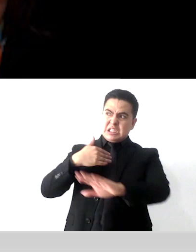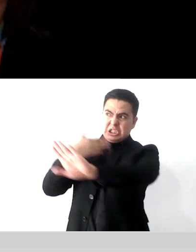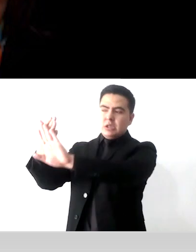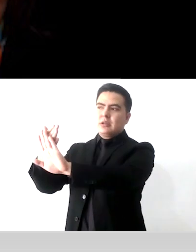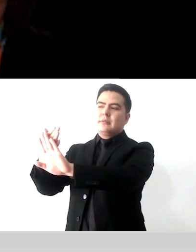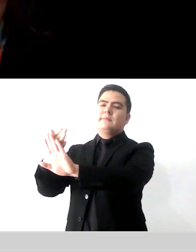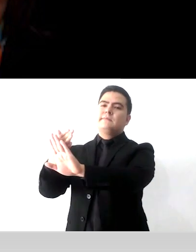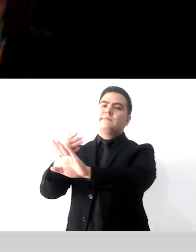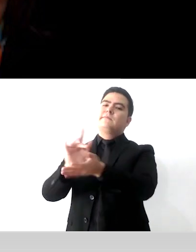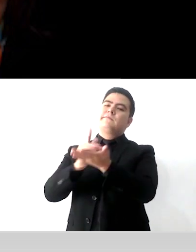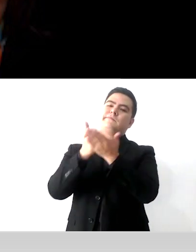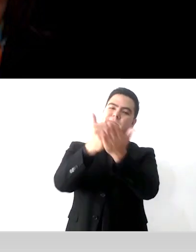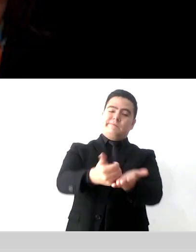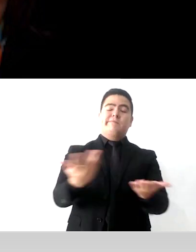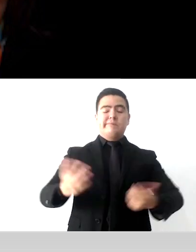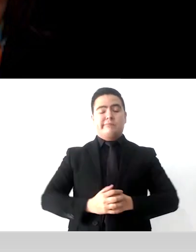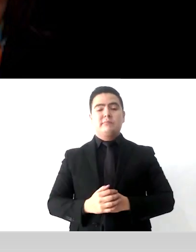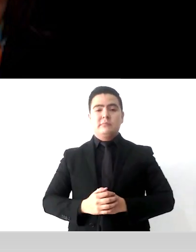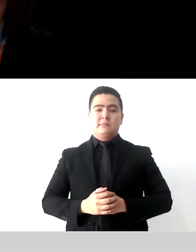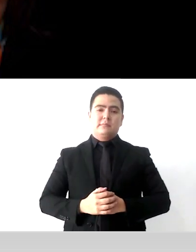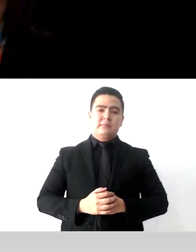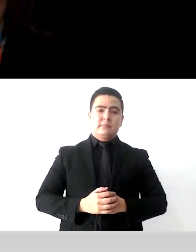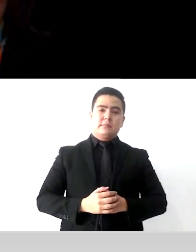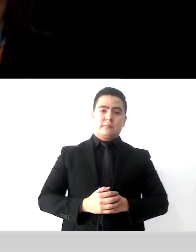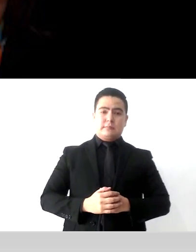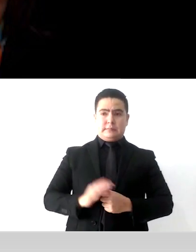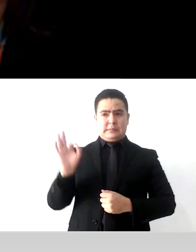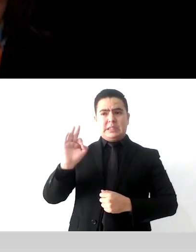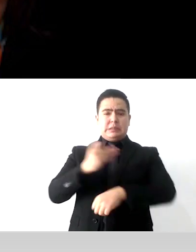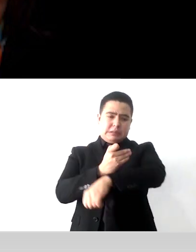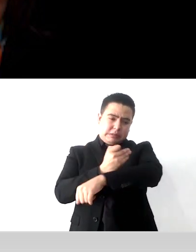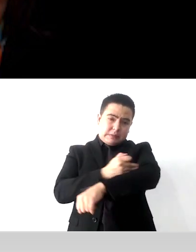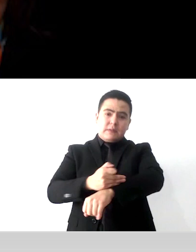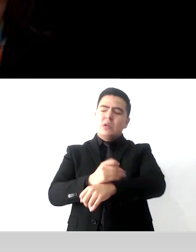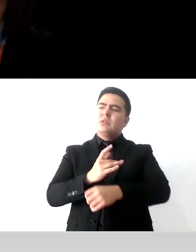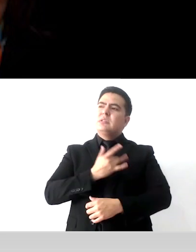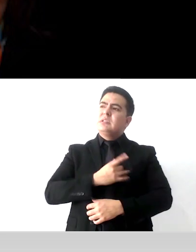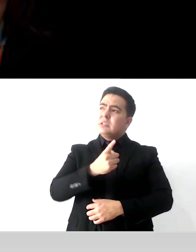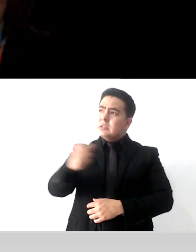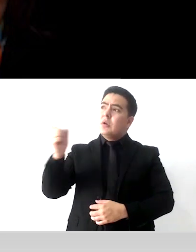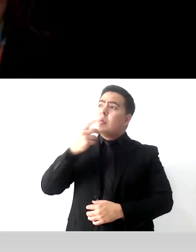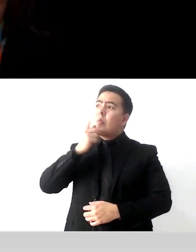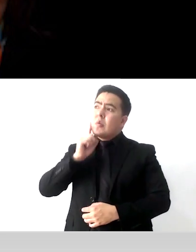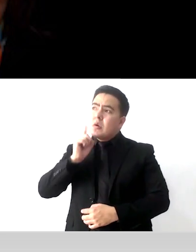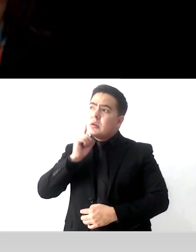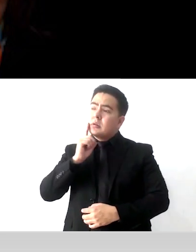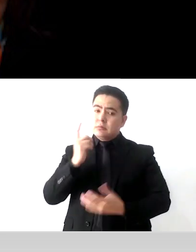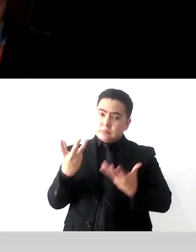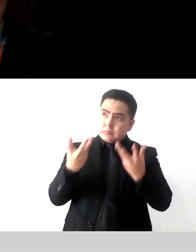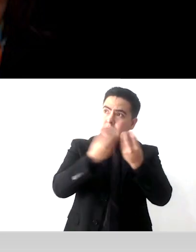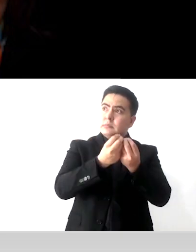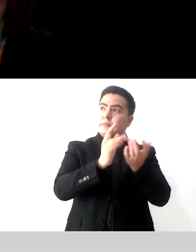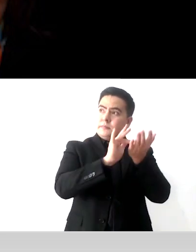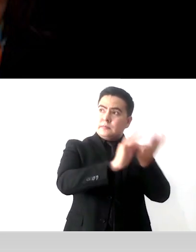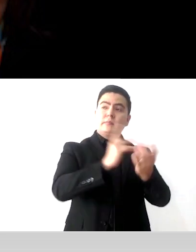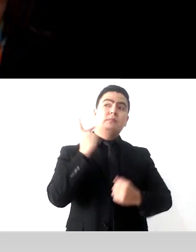no dejen, no permitan, no quieren que la mujer participe en estos espacios. Pero sí tenemos un abanico